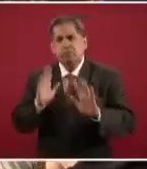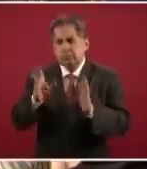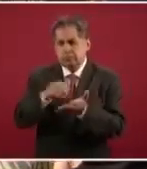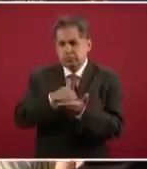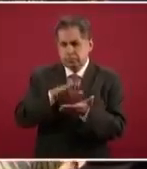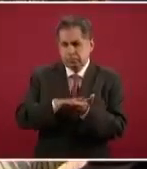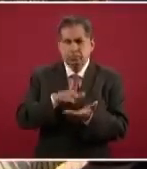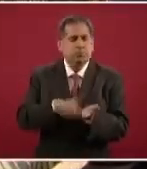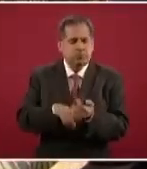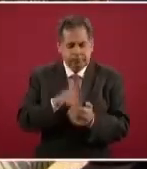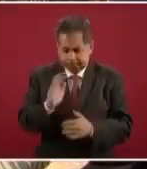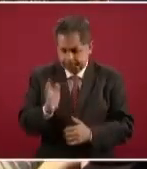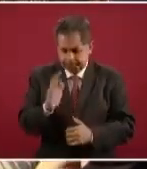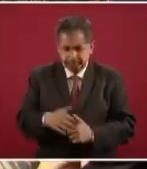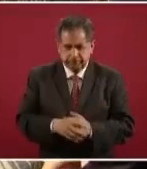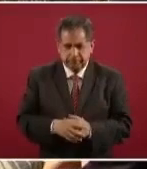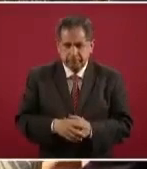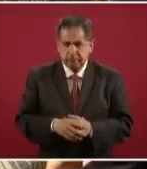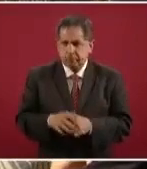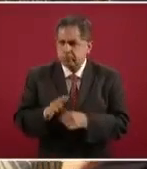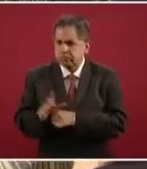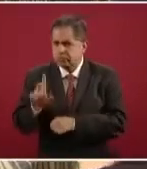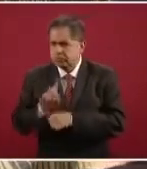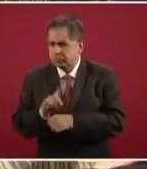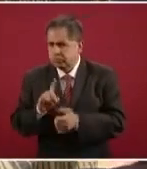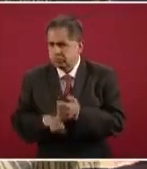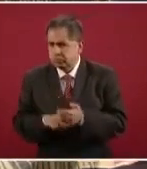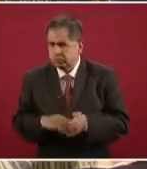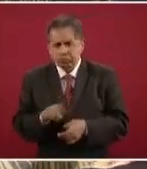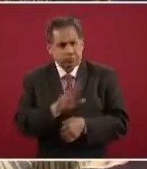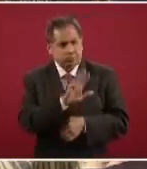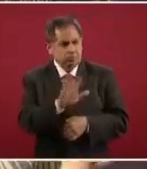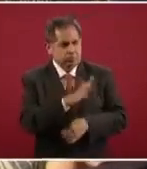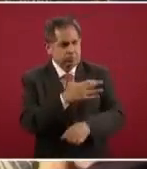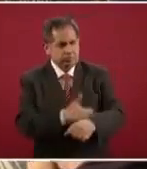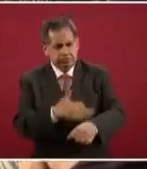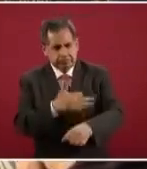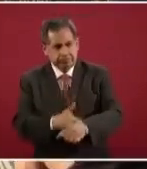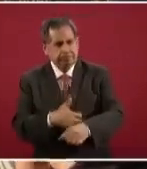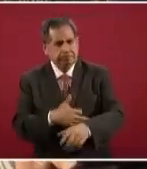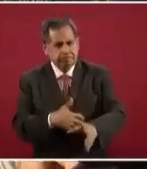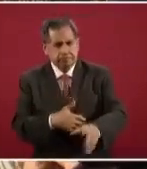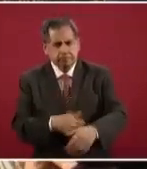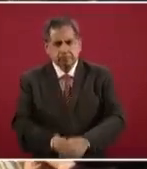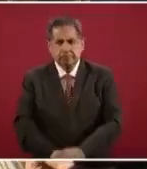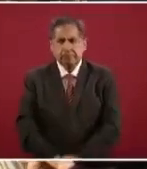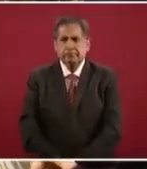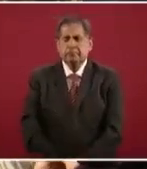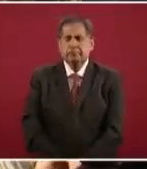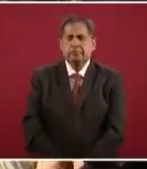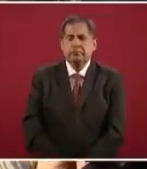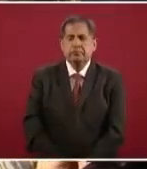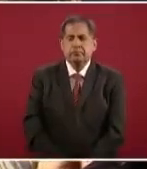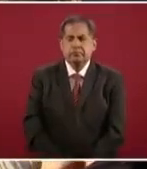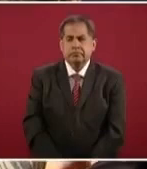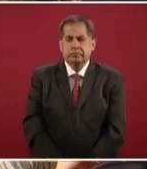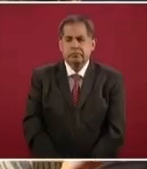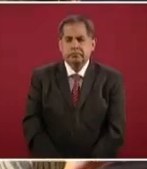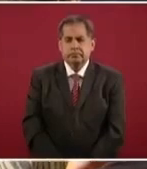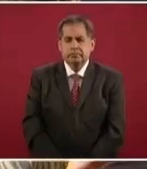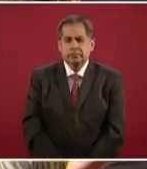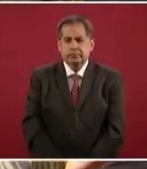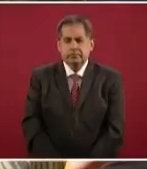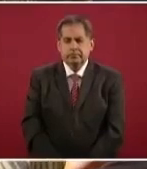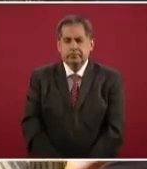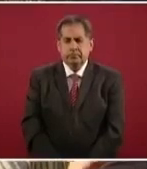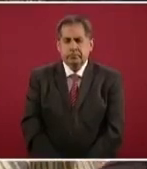cita. ¿Qué día? El miércoles en la tarde. Ella dijo que iba el miércoles en la tarde o el jueves en la